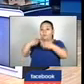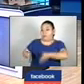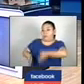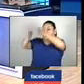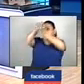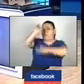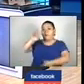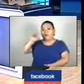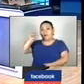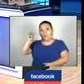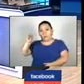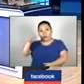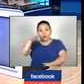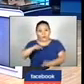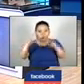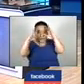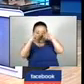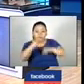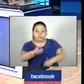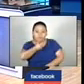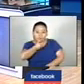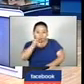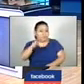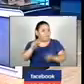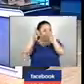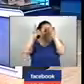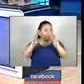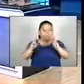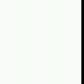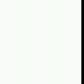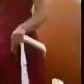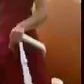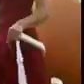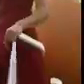salvadoreña de medios y de Noticiero Hechos. Vamos a comenzar con nuestros titulares.